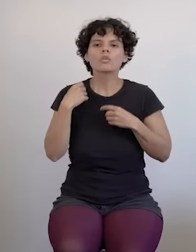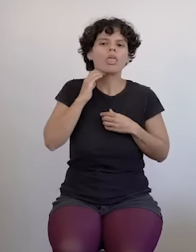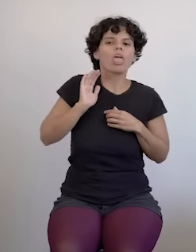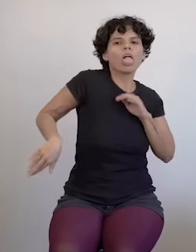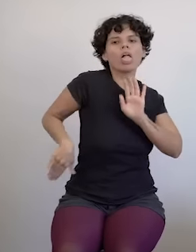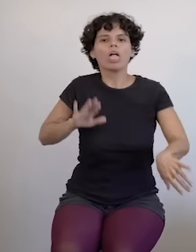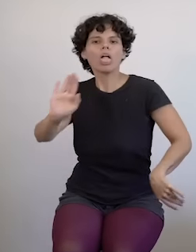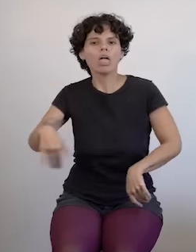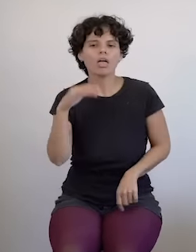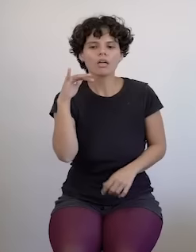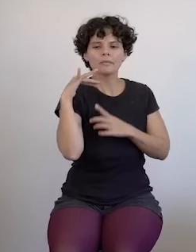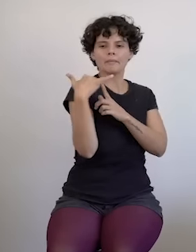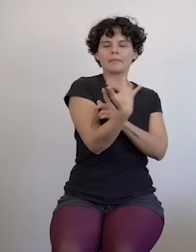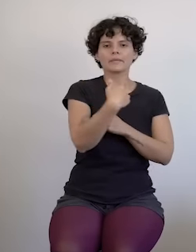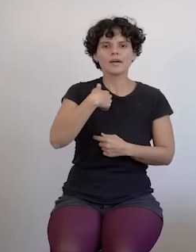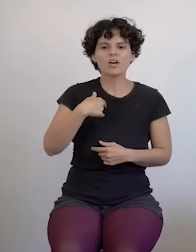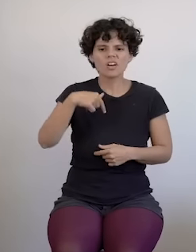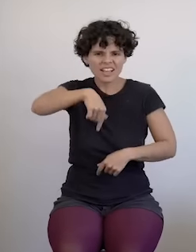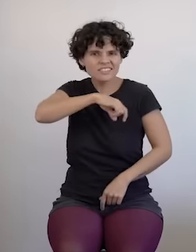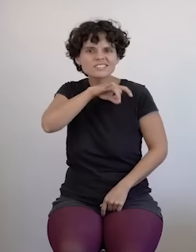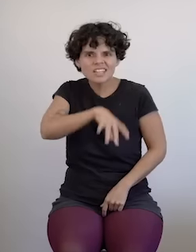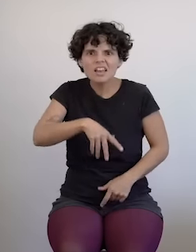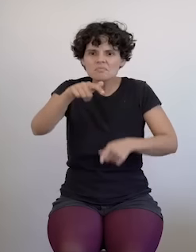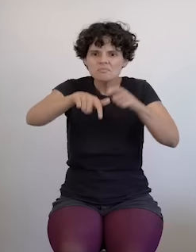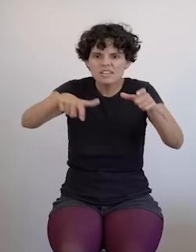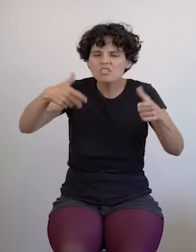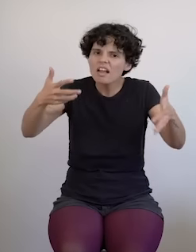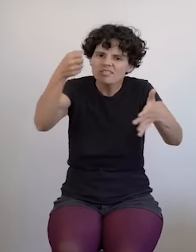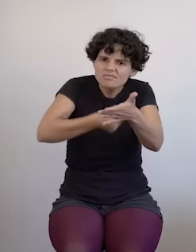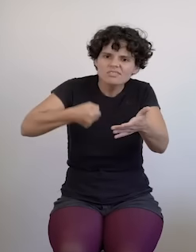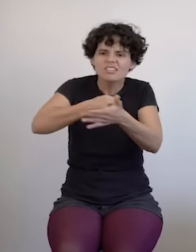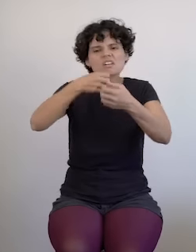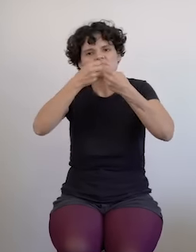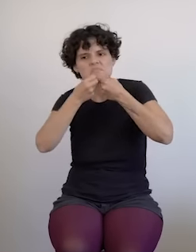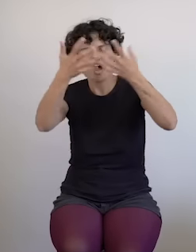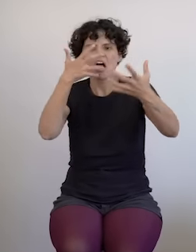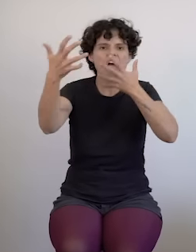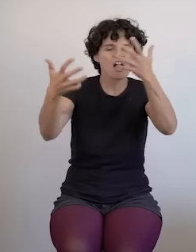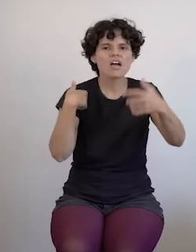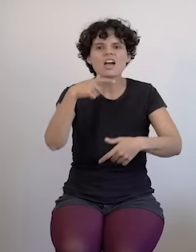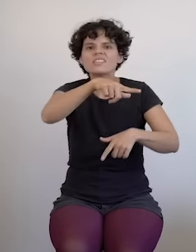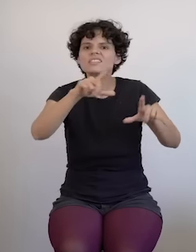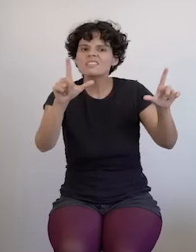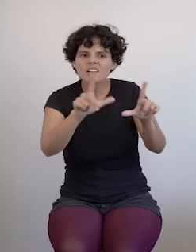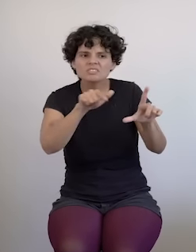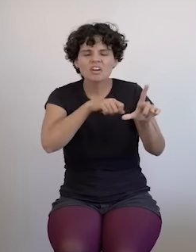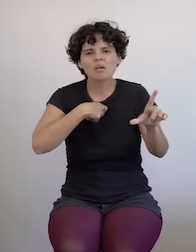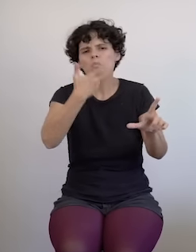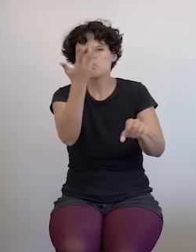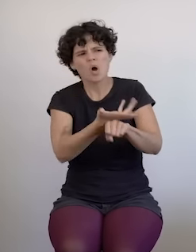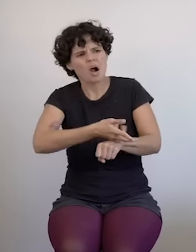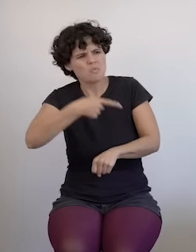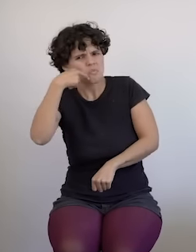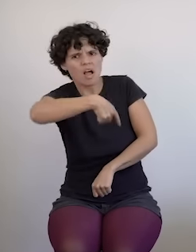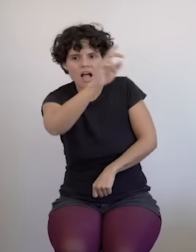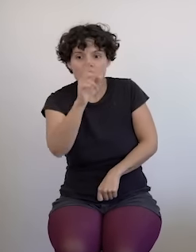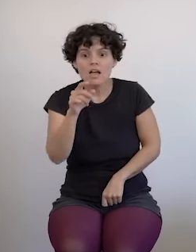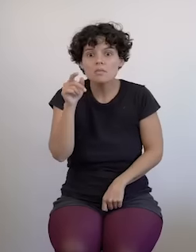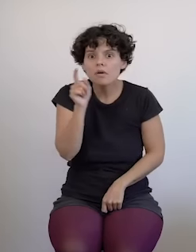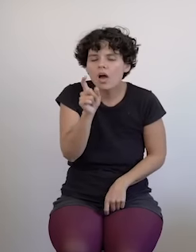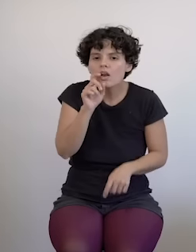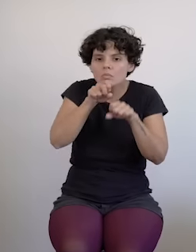qué? Porque allá ego. Esto es Chile, compañero, y la población se está expresando, ¿cachai? Muchos dijeron, no, están hablando pura hueva.